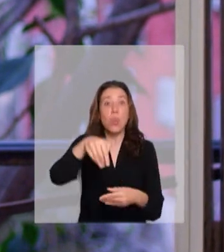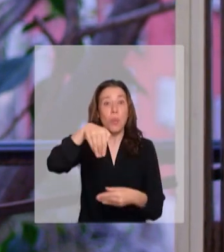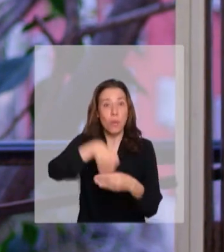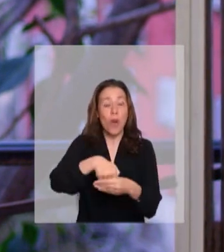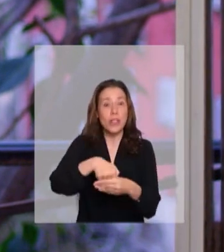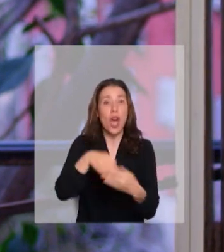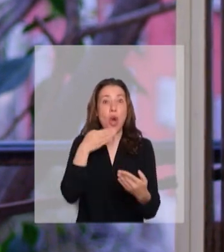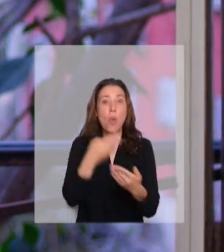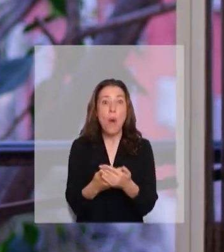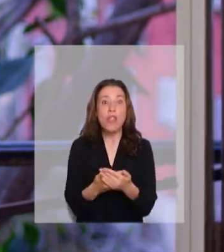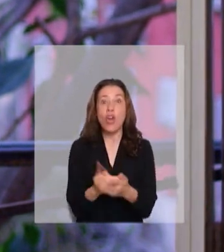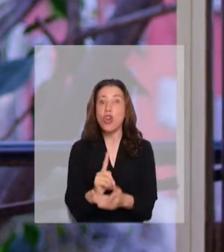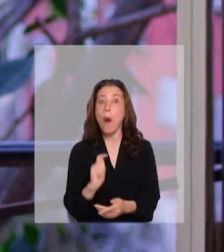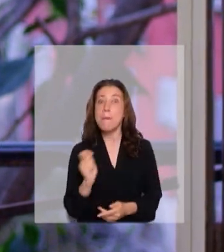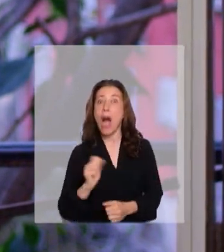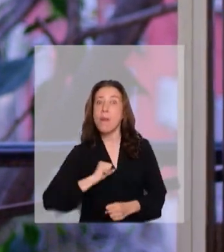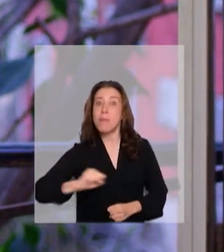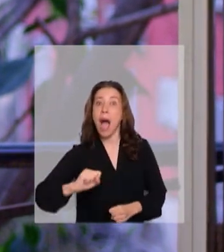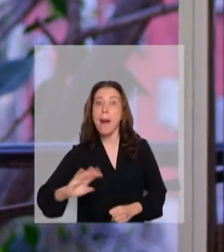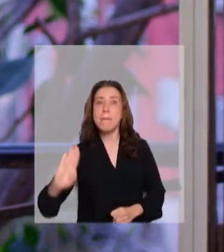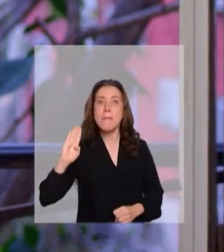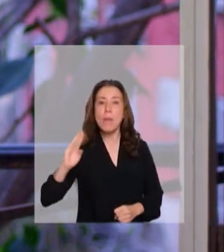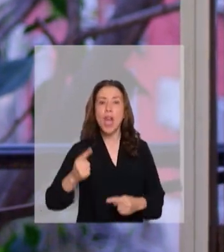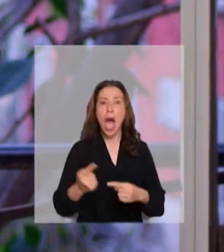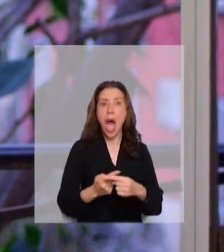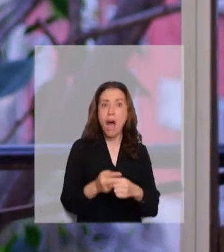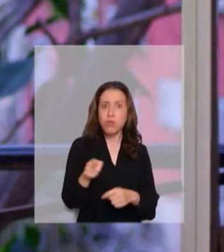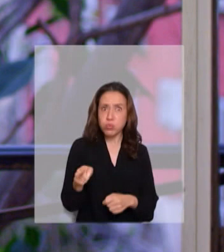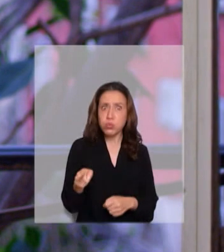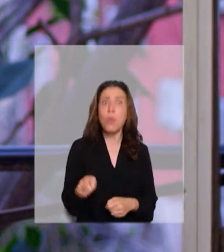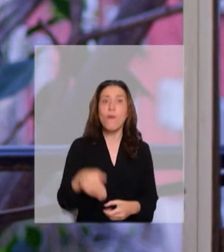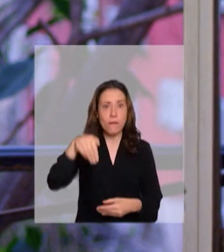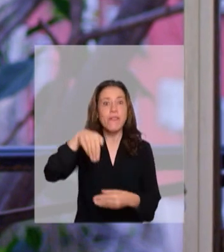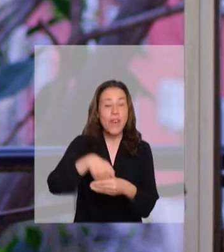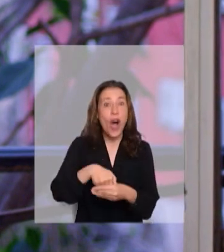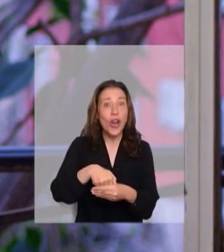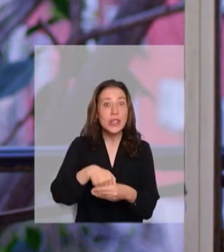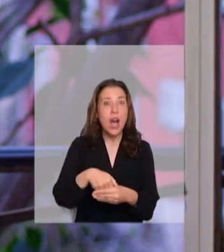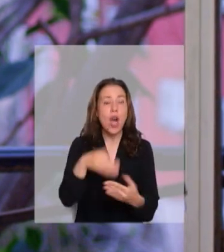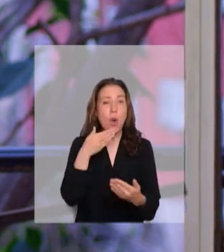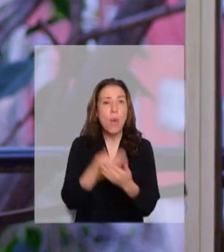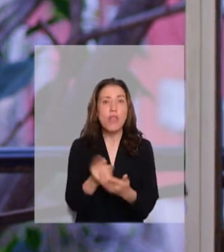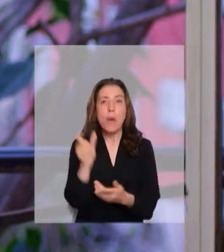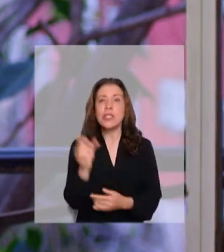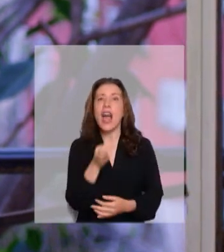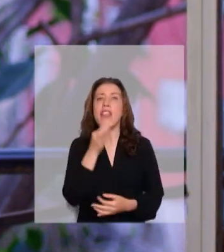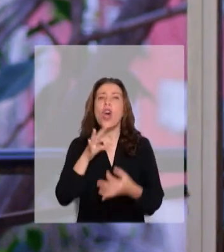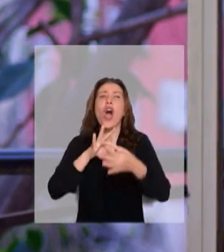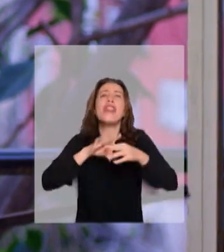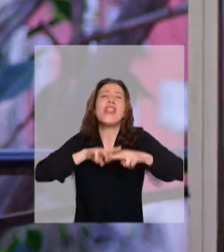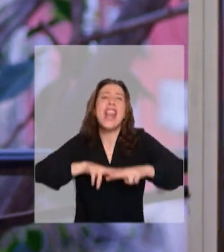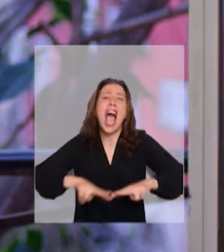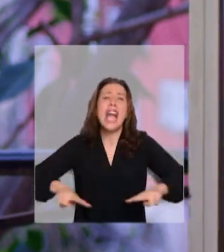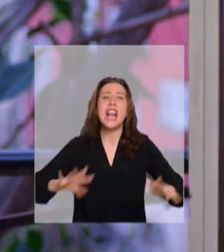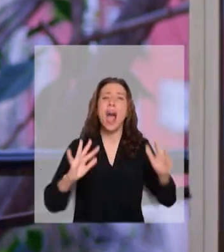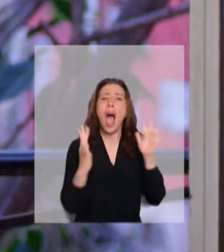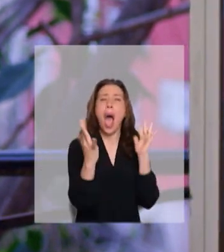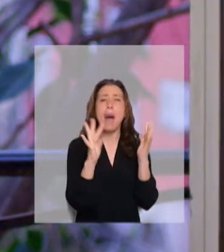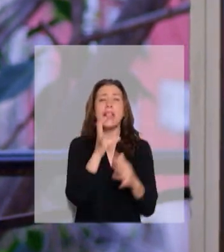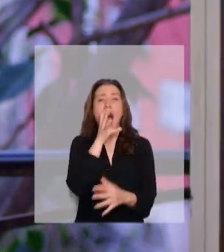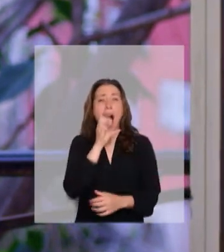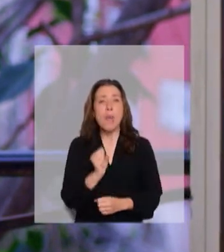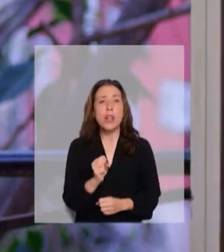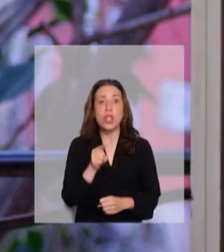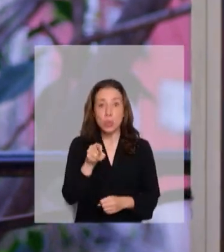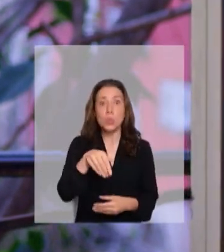adelante, vota. Por cada vez que no te pagaron lo que te prometieron y abusaron de ti, vota. Por cada vez que alguien te dijo tranquilo, si el